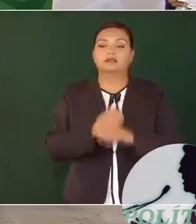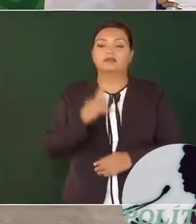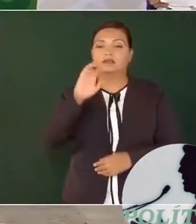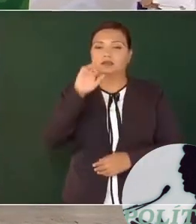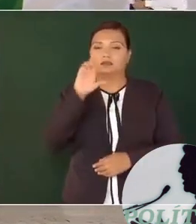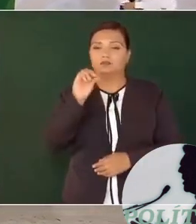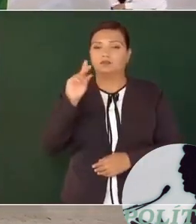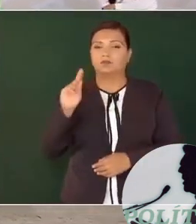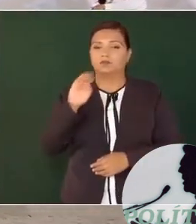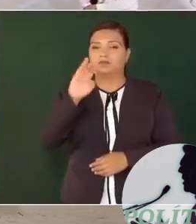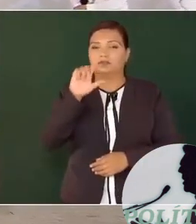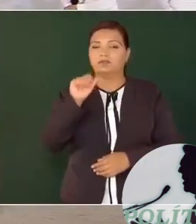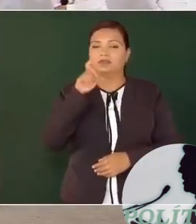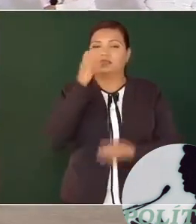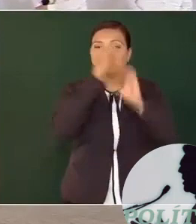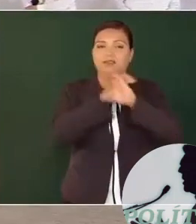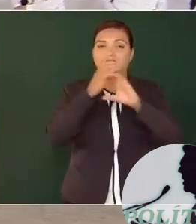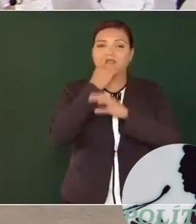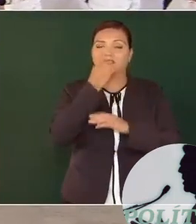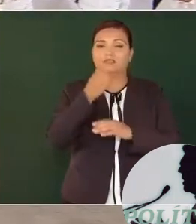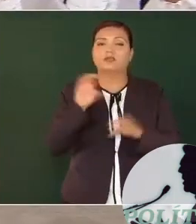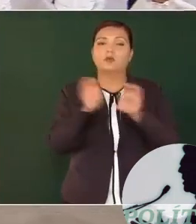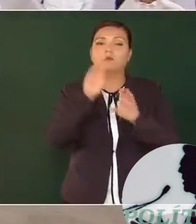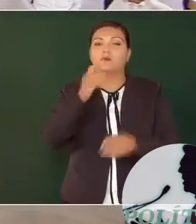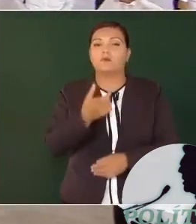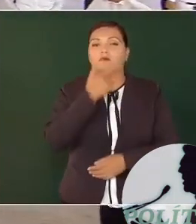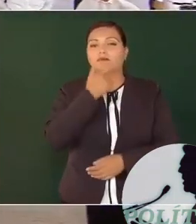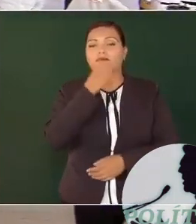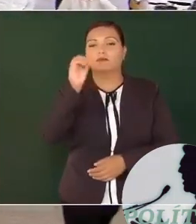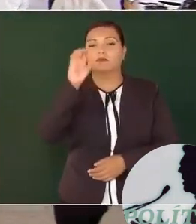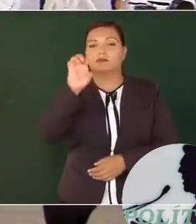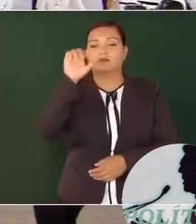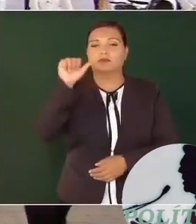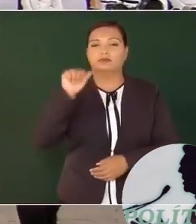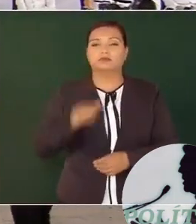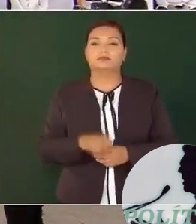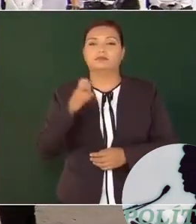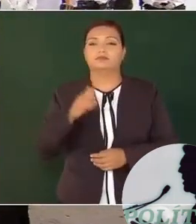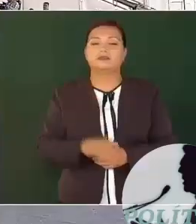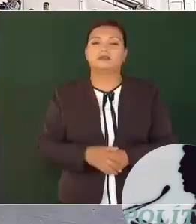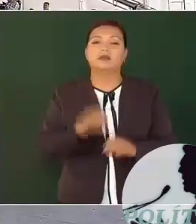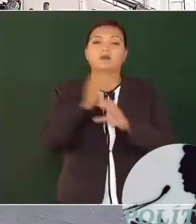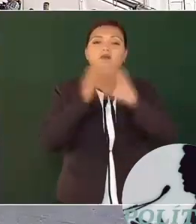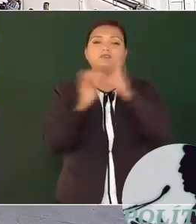esa que dice: ¿cómo no me voy a reír de la OEA? Que es una